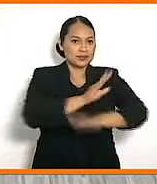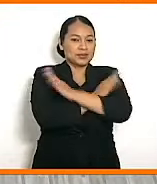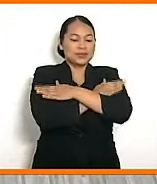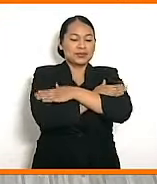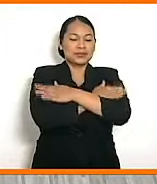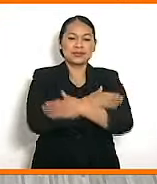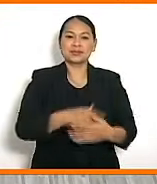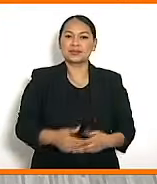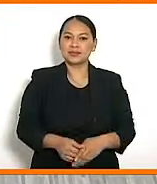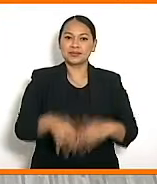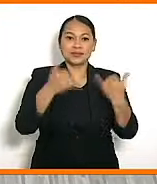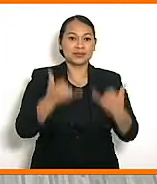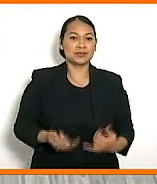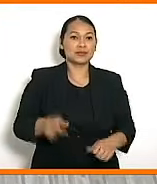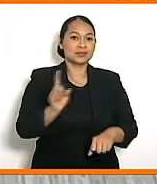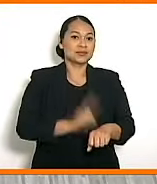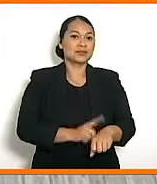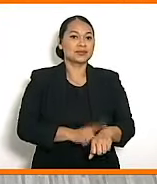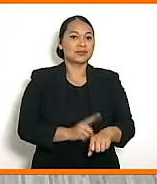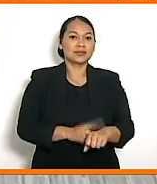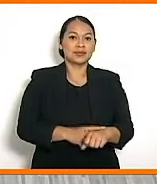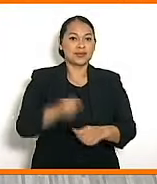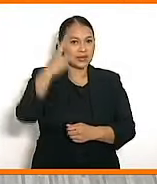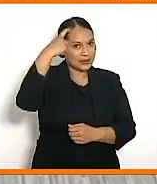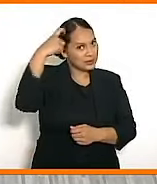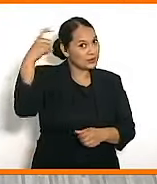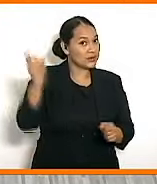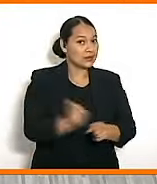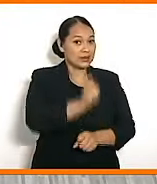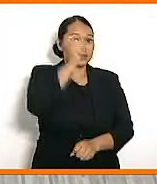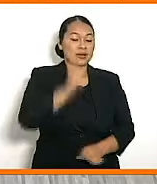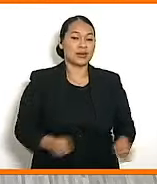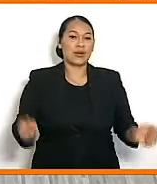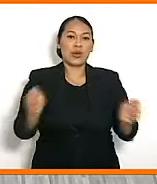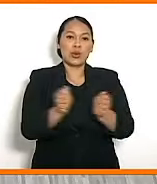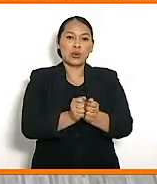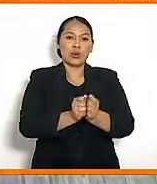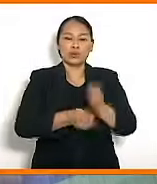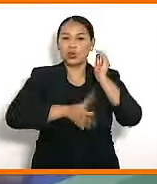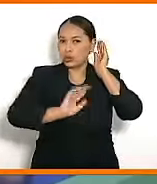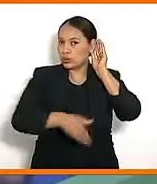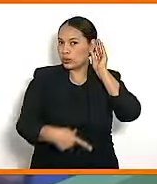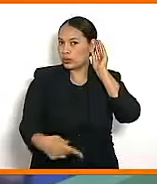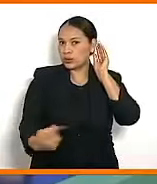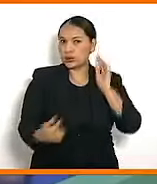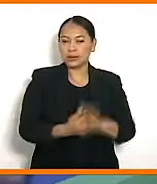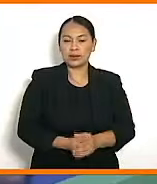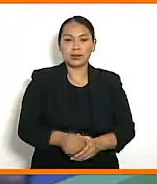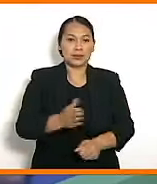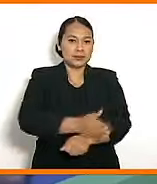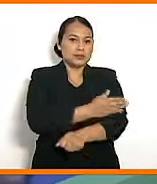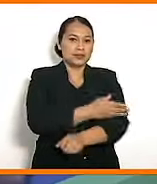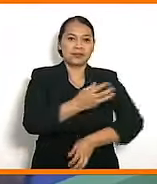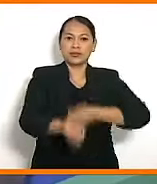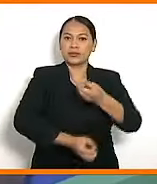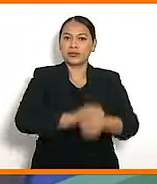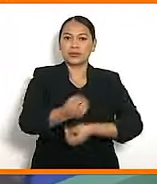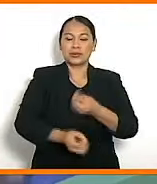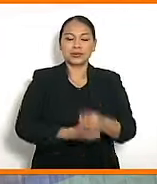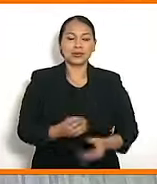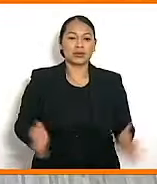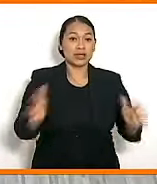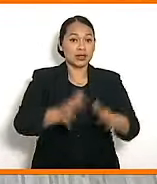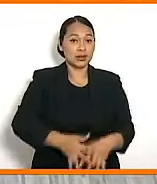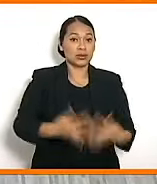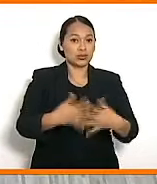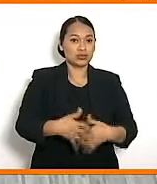felicidades. Ahora sí, es momento de soñar y ganar junto a Diaria. Pero antes, acompáñame a incorporar las